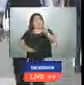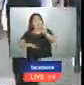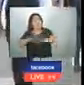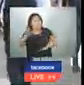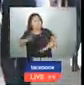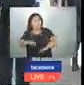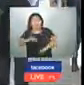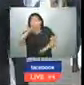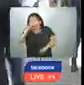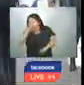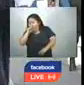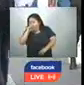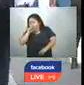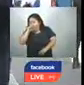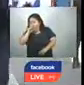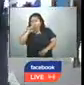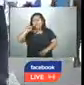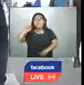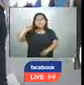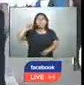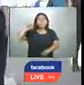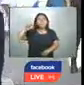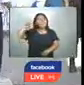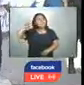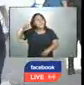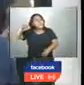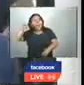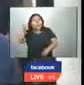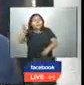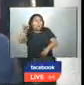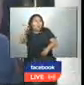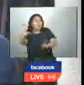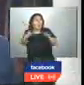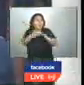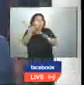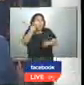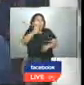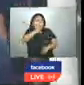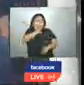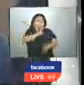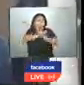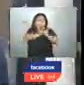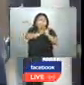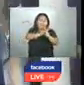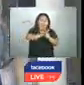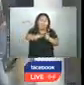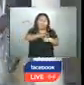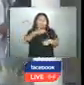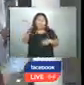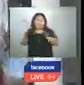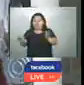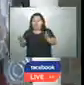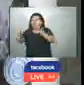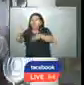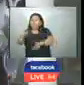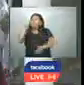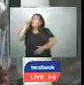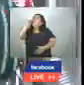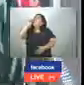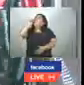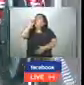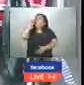casos de influenza y sincitial que provocan síntomas similares al COVID-19, por lo que las unidades móviles para tamizajes